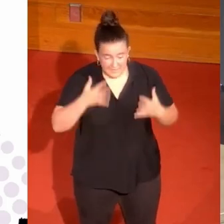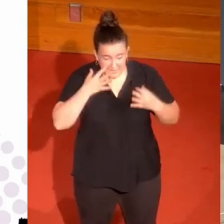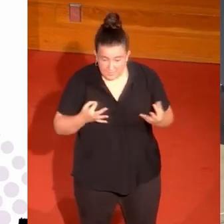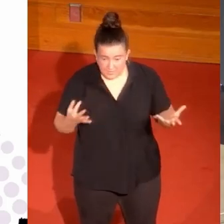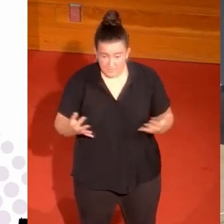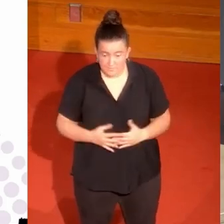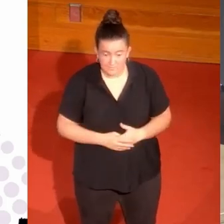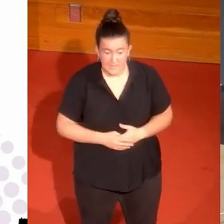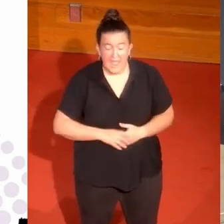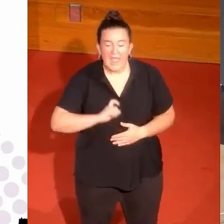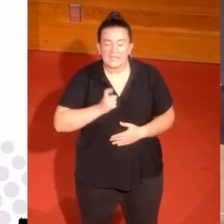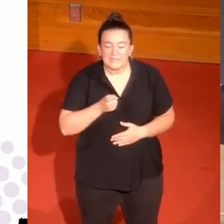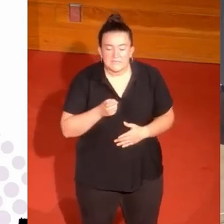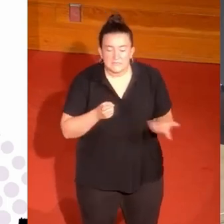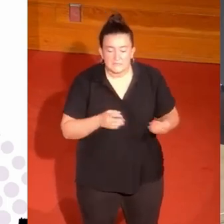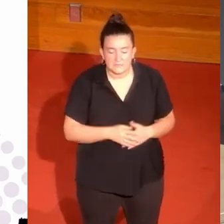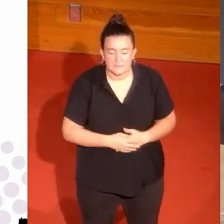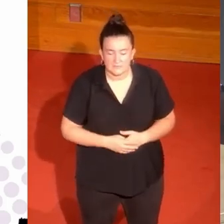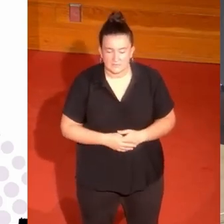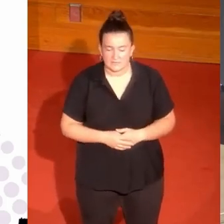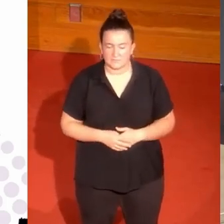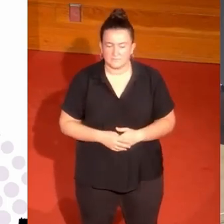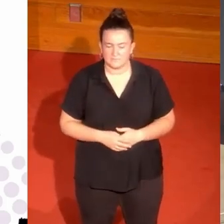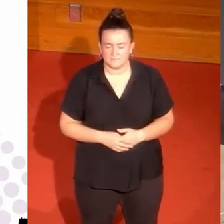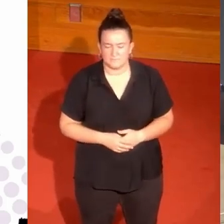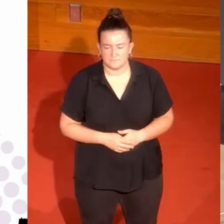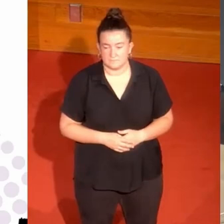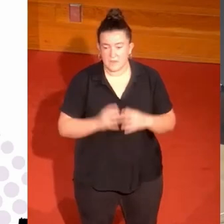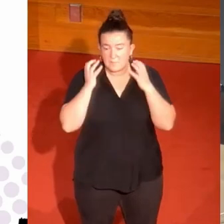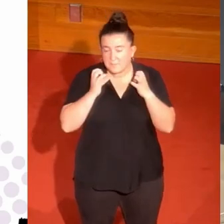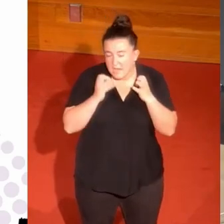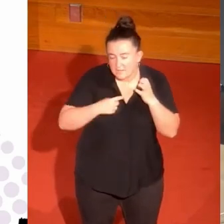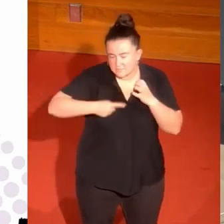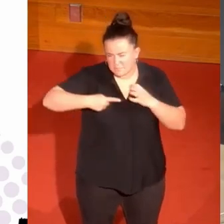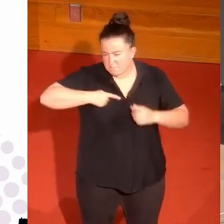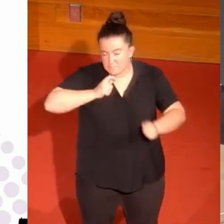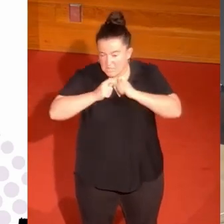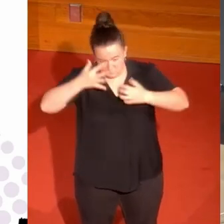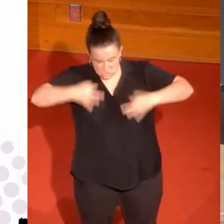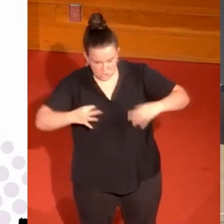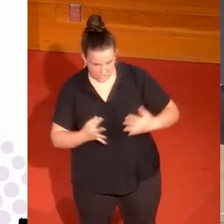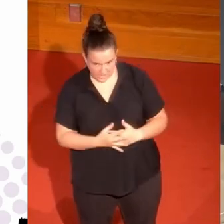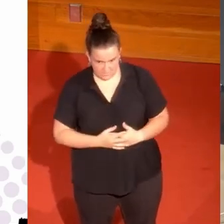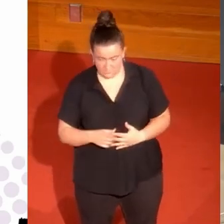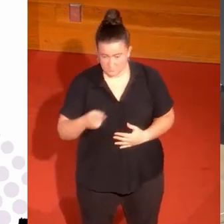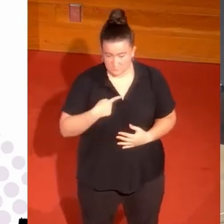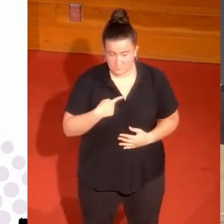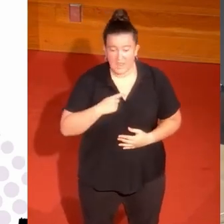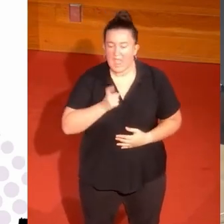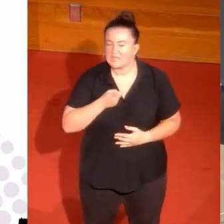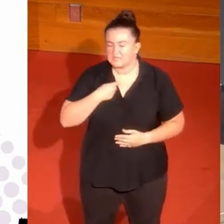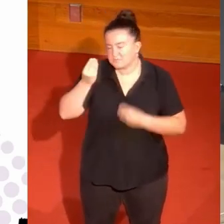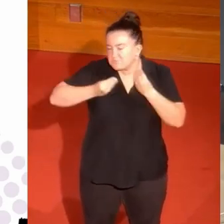eh para para para informar no no creen en el periodismo y y en Argentina sin embargo hay grandes